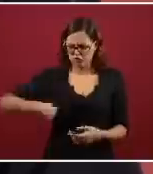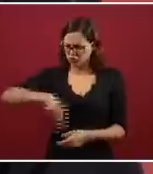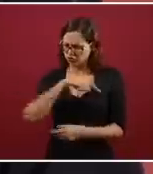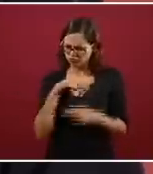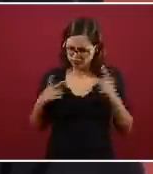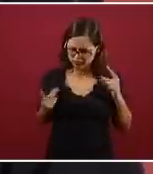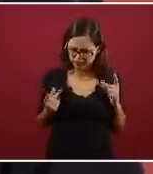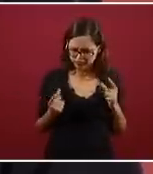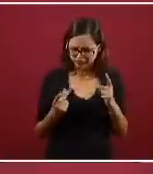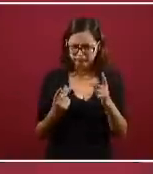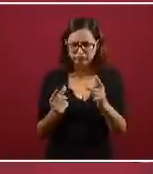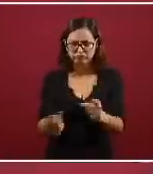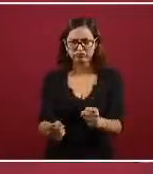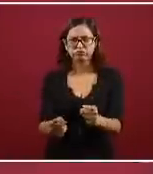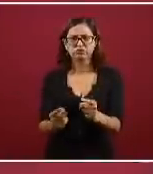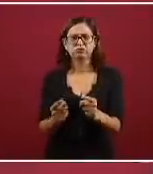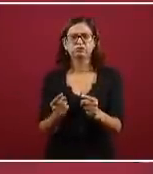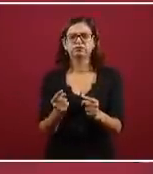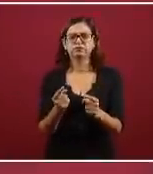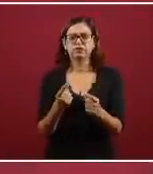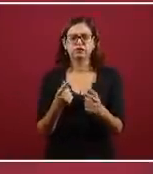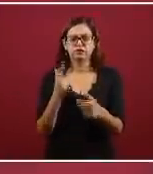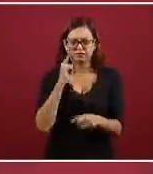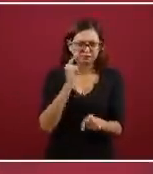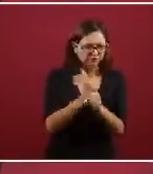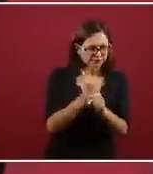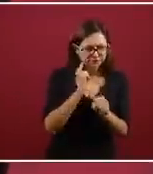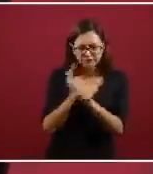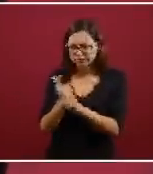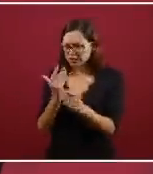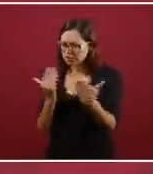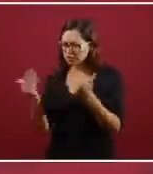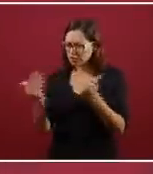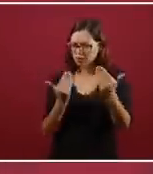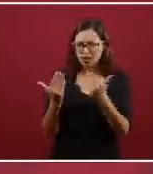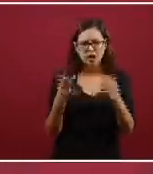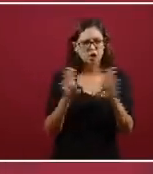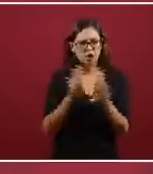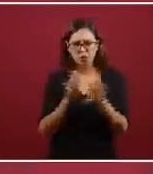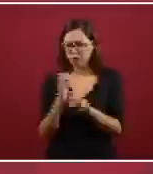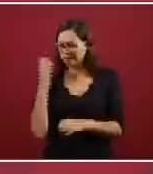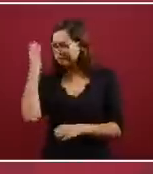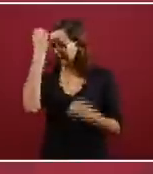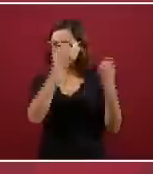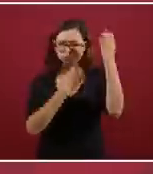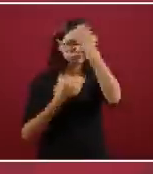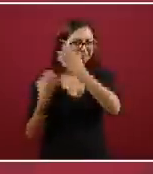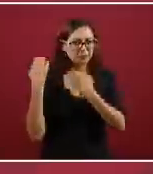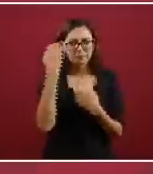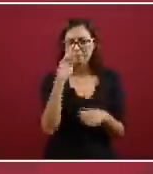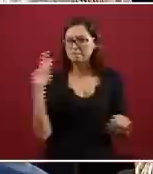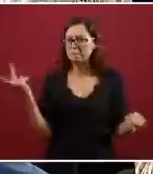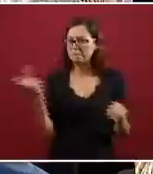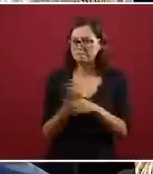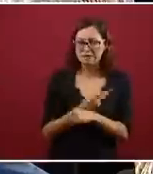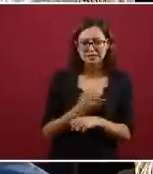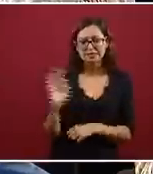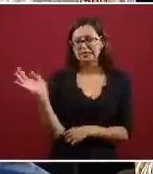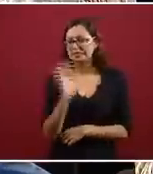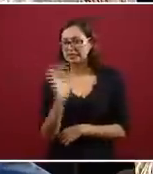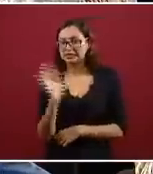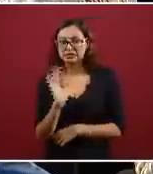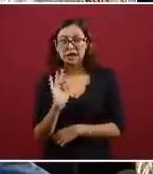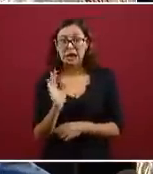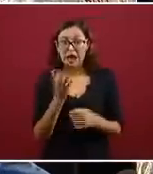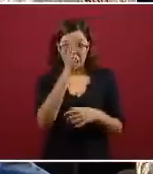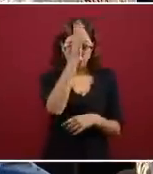hicimos fue un diagnóstico, un balance de qué sucedería si no se